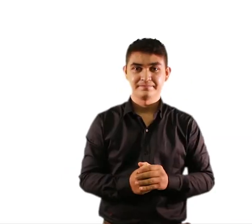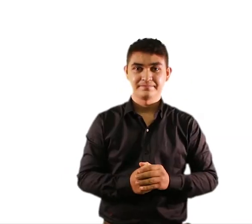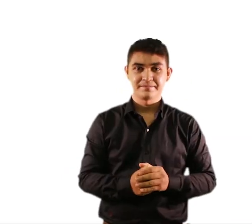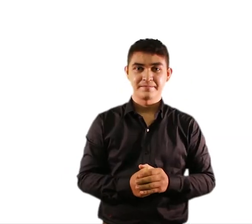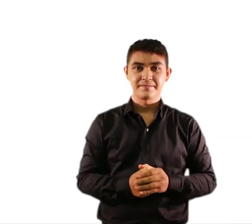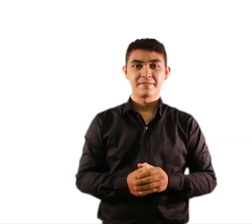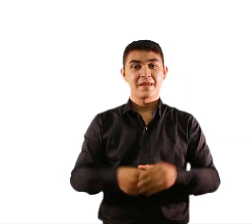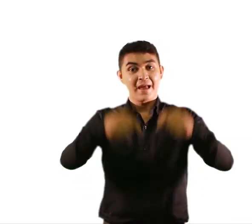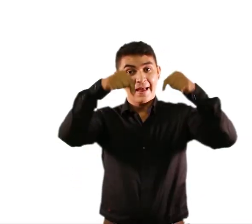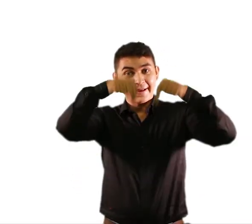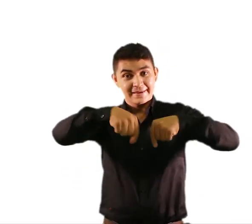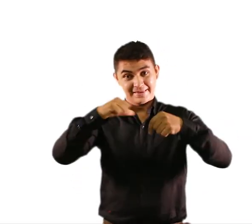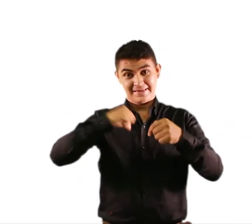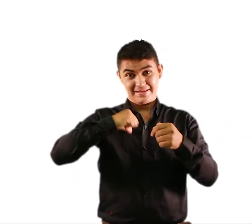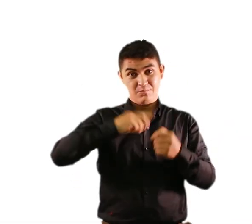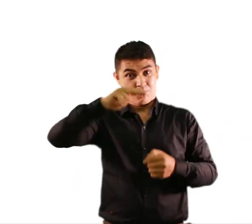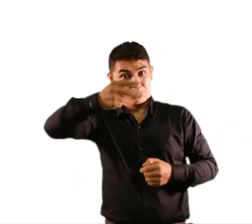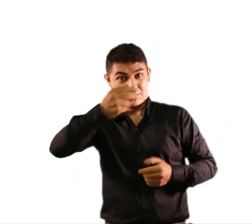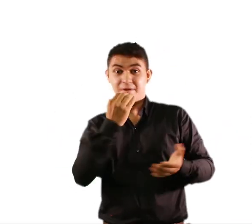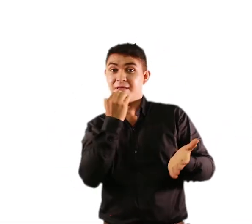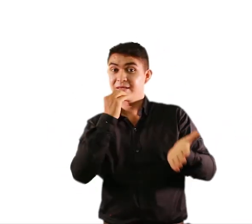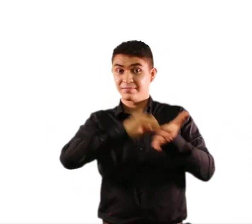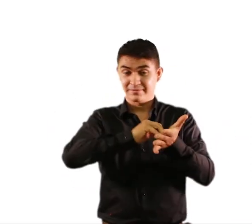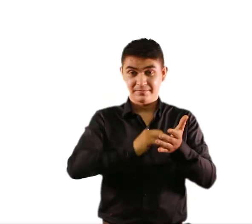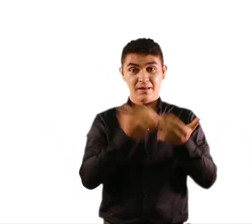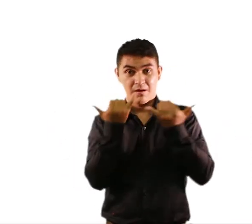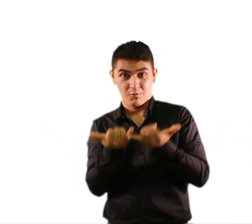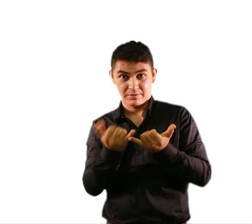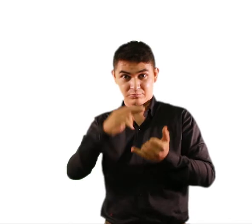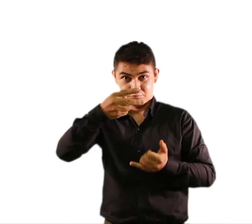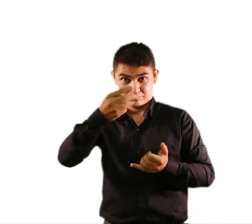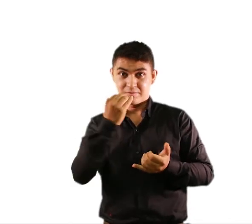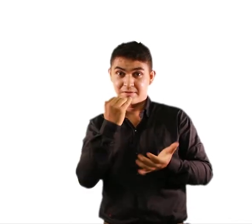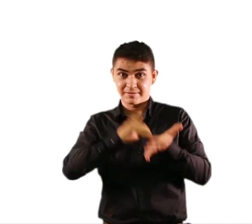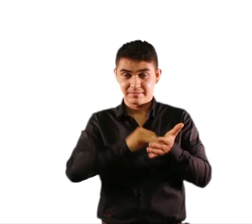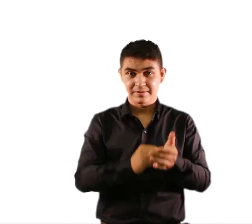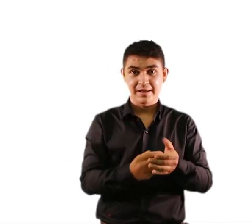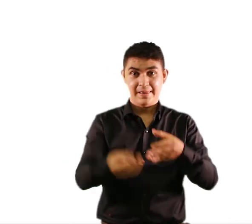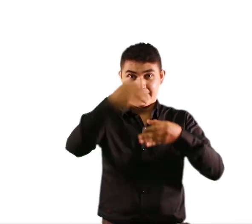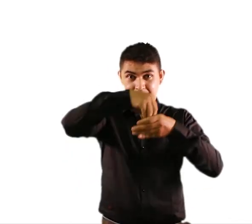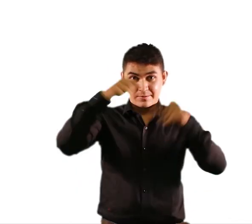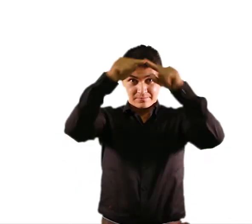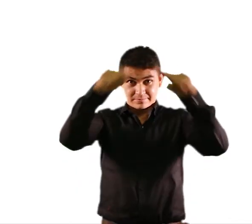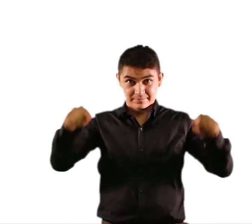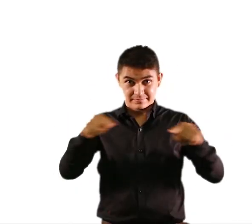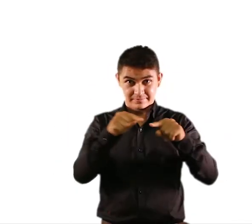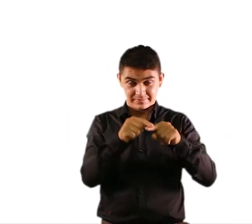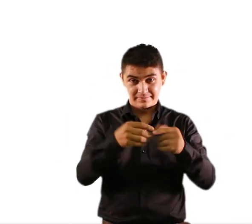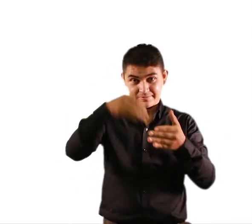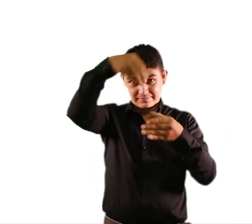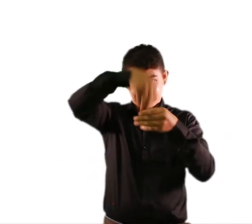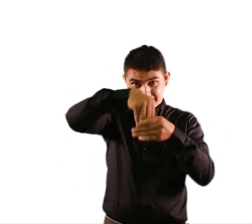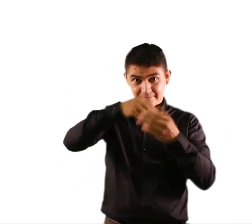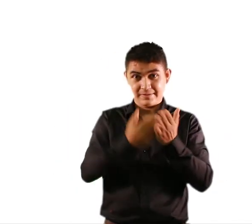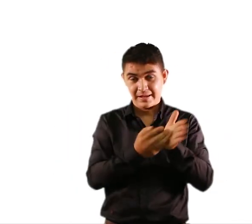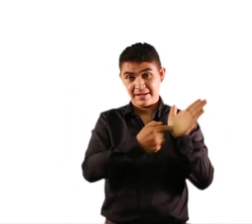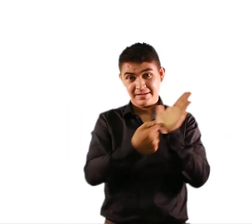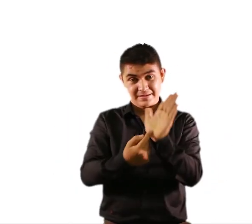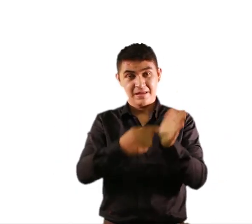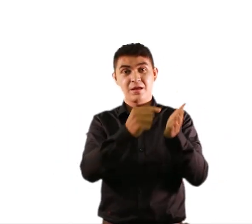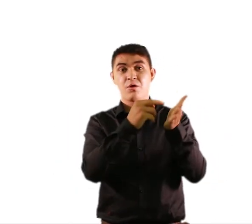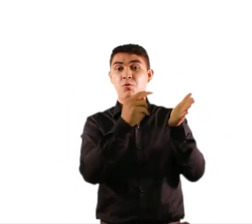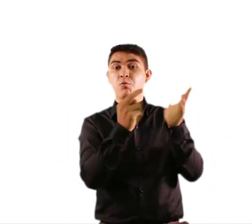Aquí tenemos un segundo ejemplo. En este triángulo conocemos el valor de la